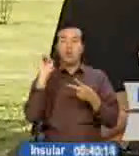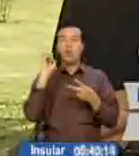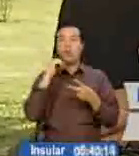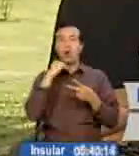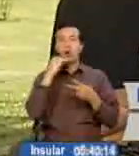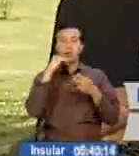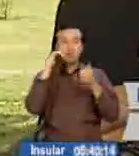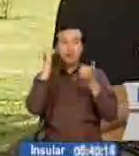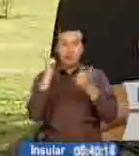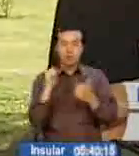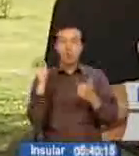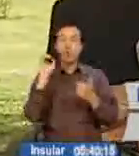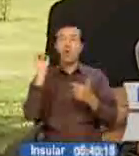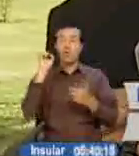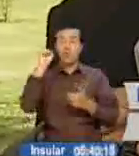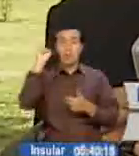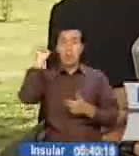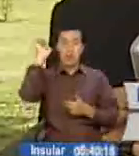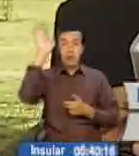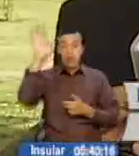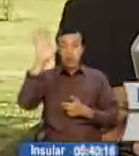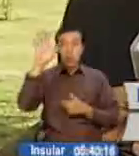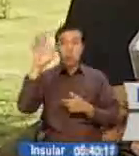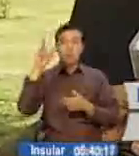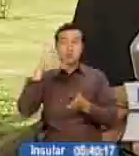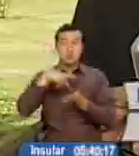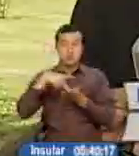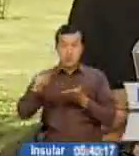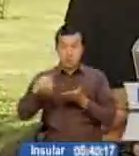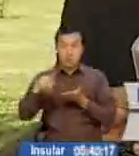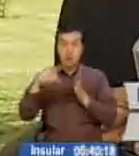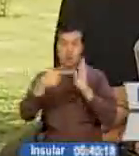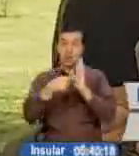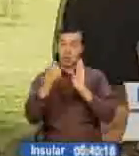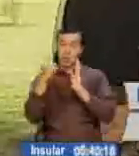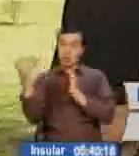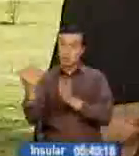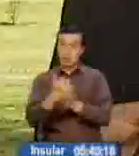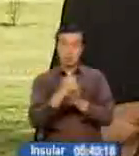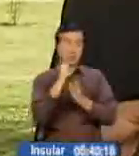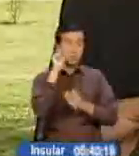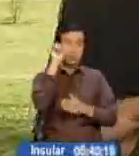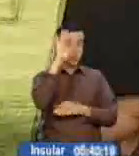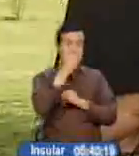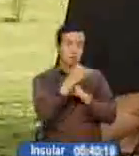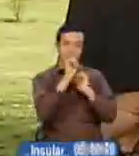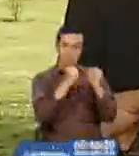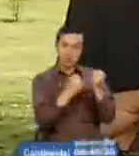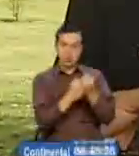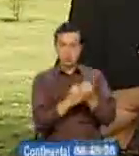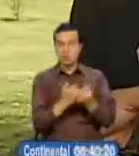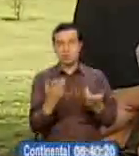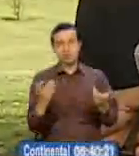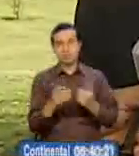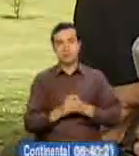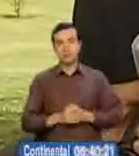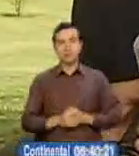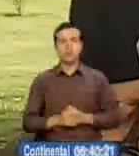artísticos, a las entradas del cine, sirven para financiar al cine independiente nacional. Nosotros no